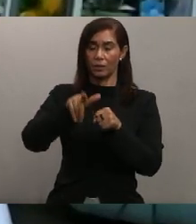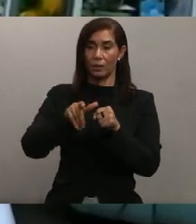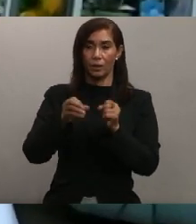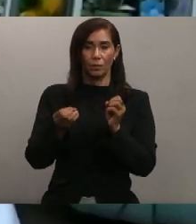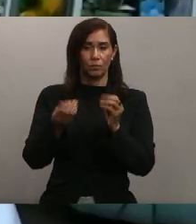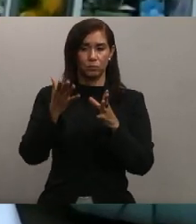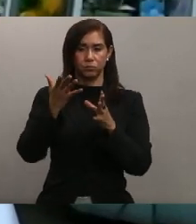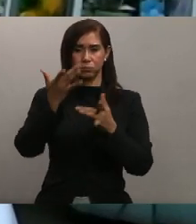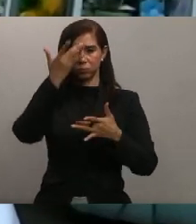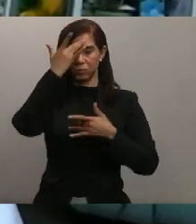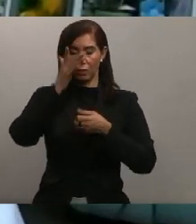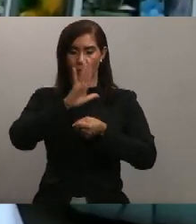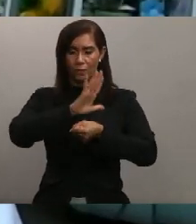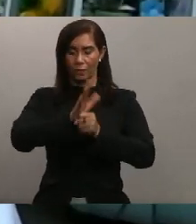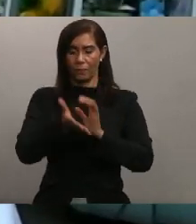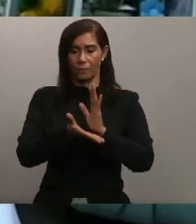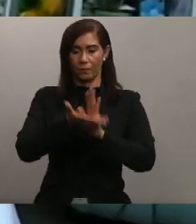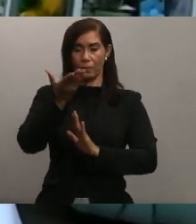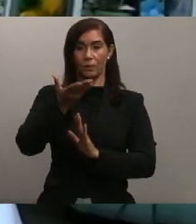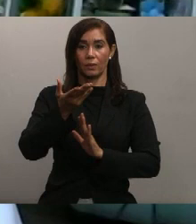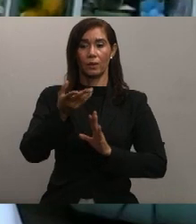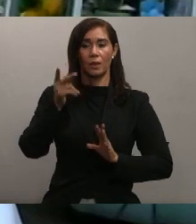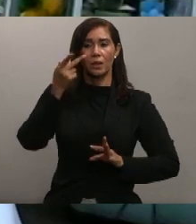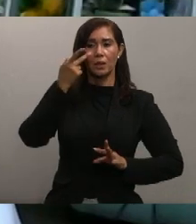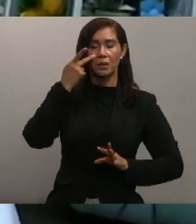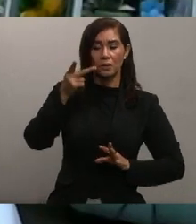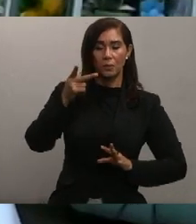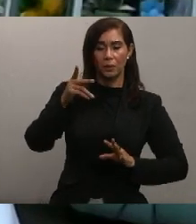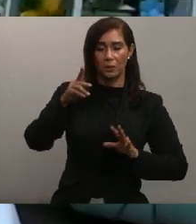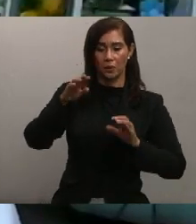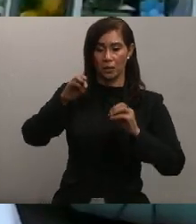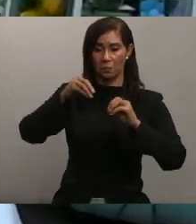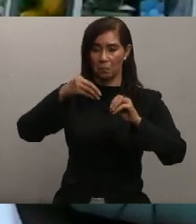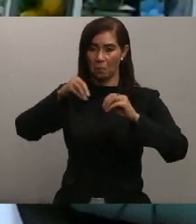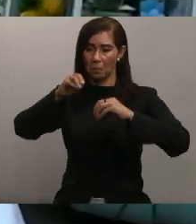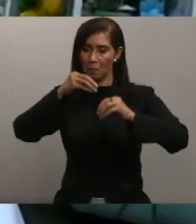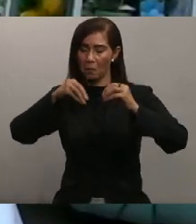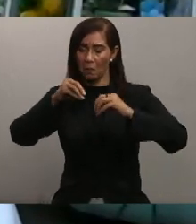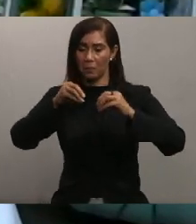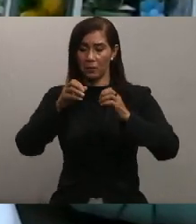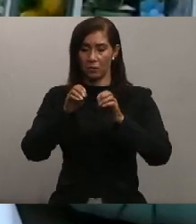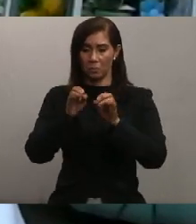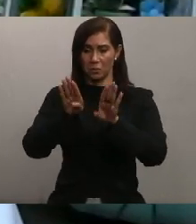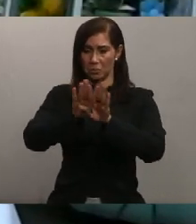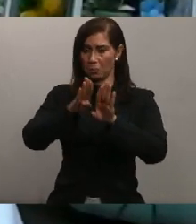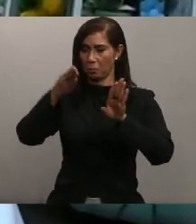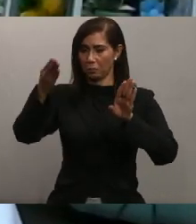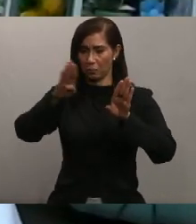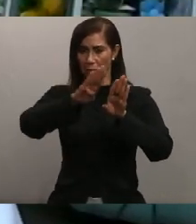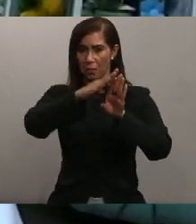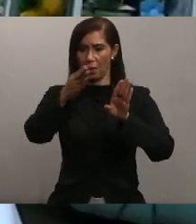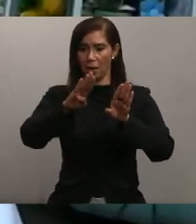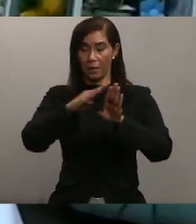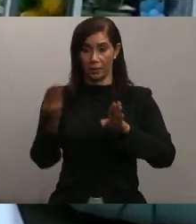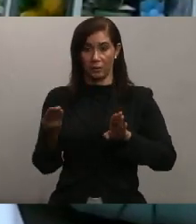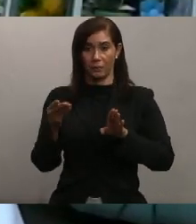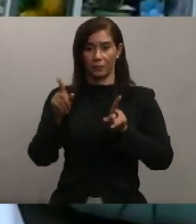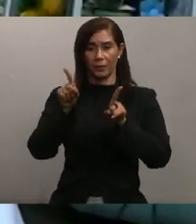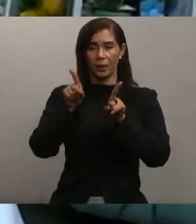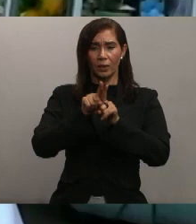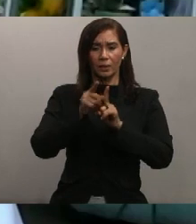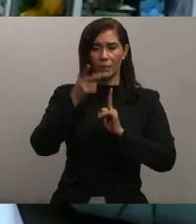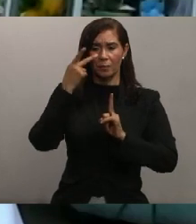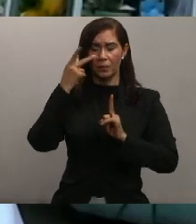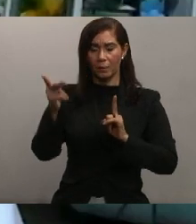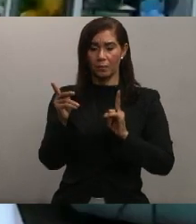muchos comercios comienzan a abrir sus puertas poco a poco. En el día de hoy, en el día de ayer, se ven muchísimos tapones en las calles, una evidencia de